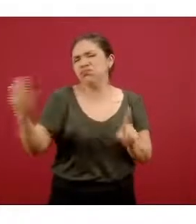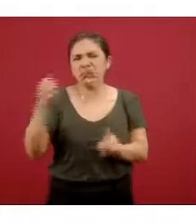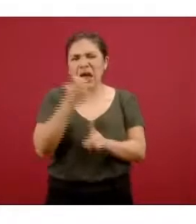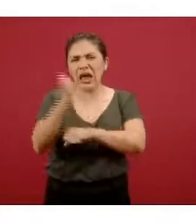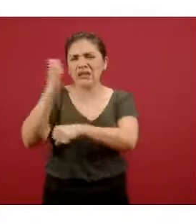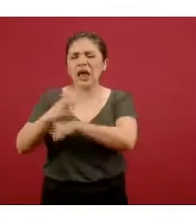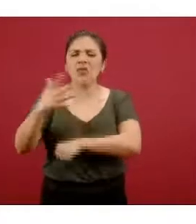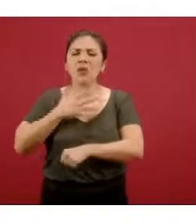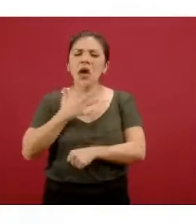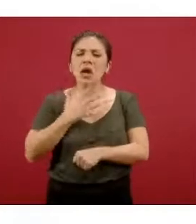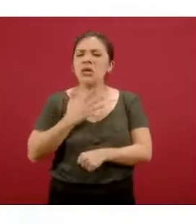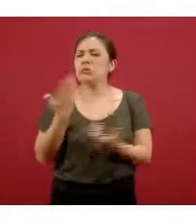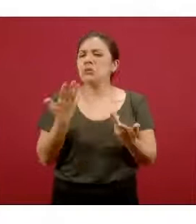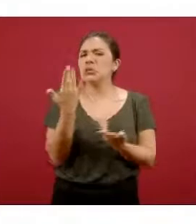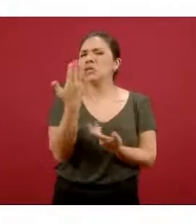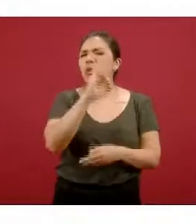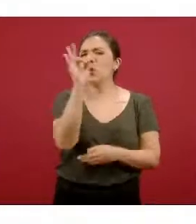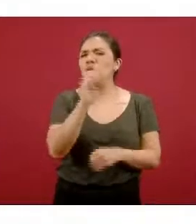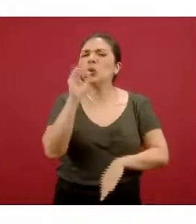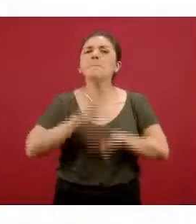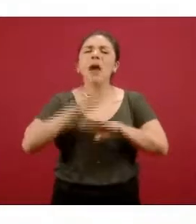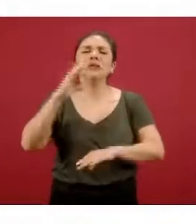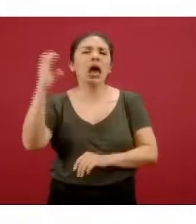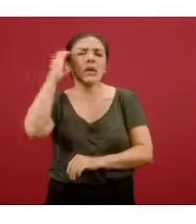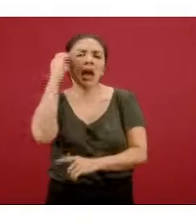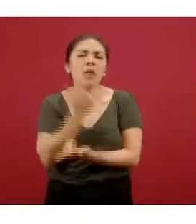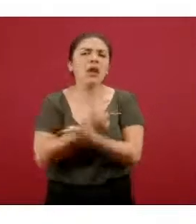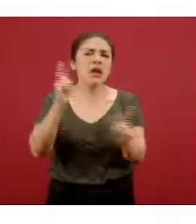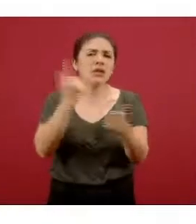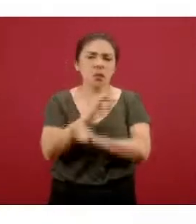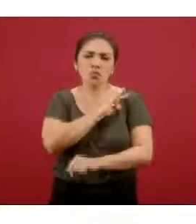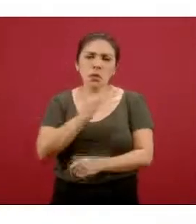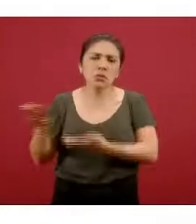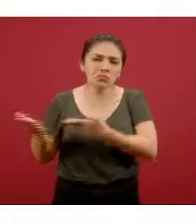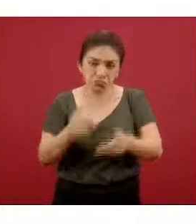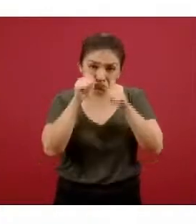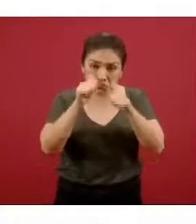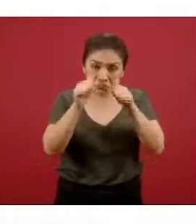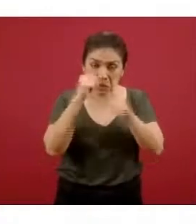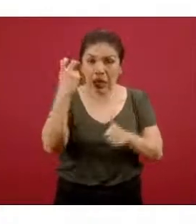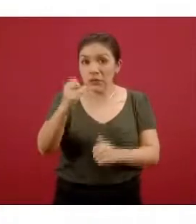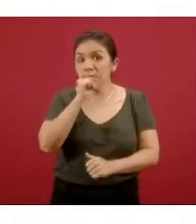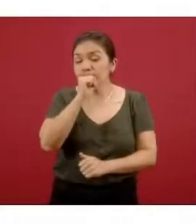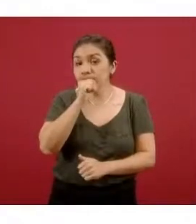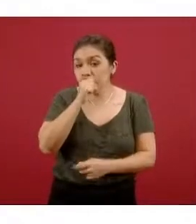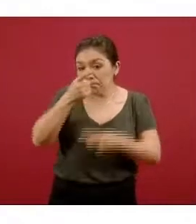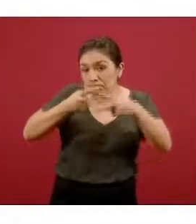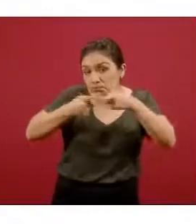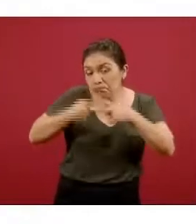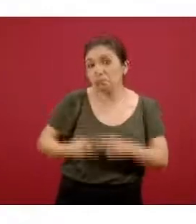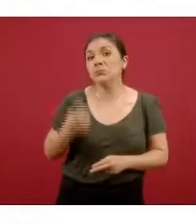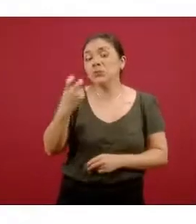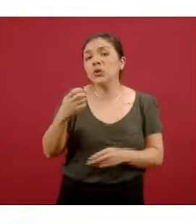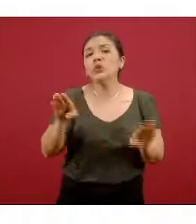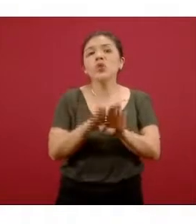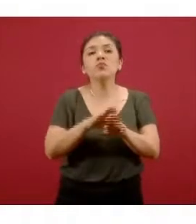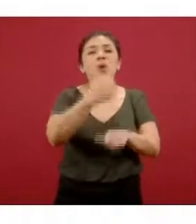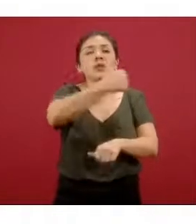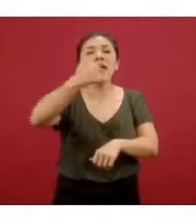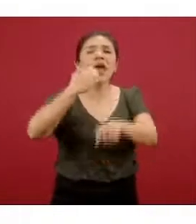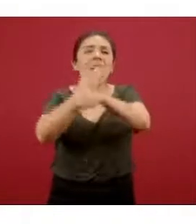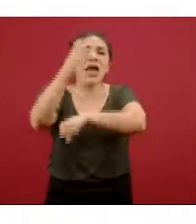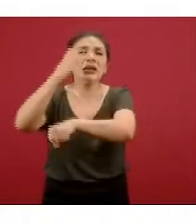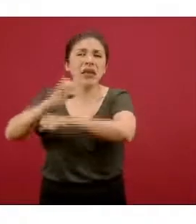federativas tienen más de la mitad de estas camas disponibles y lógicamente es un indicador que para efectos también de cada